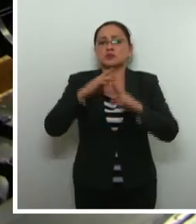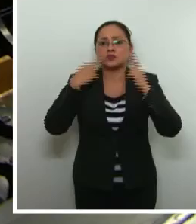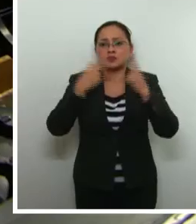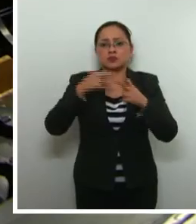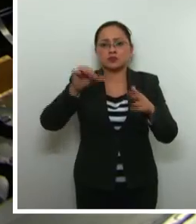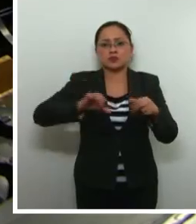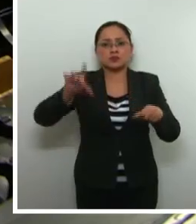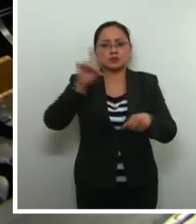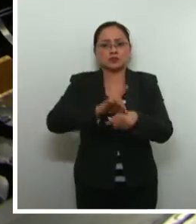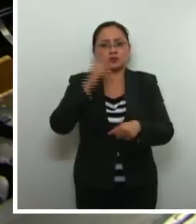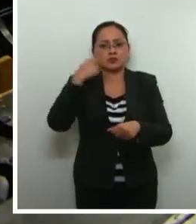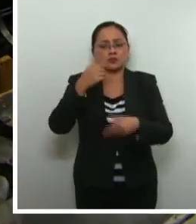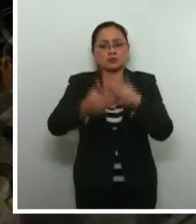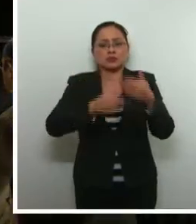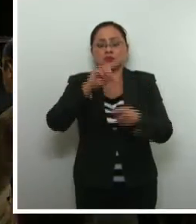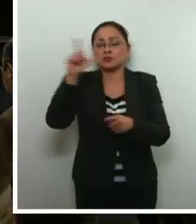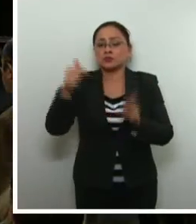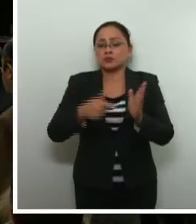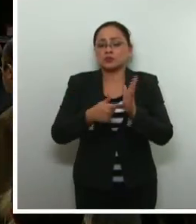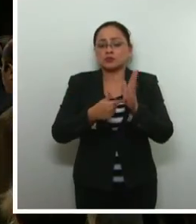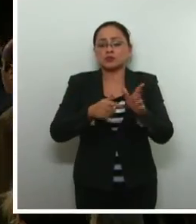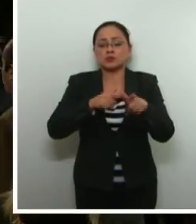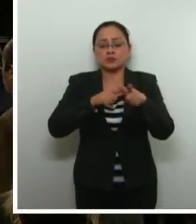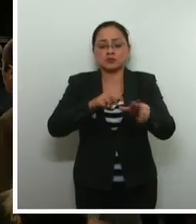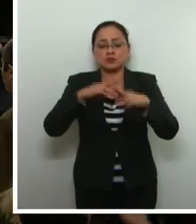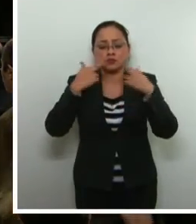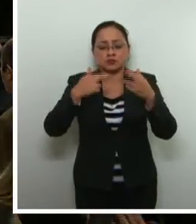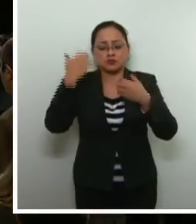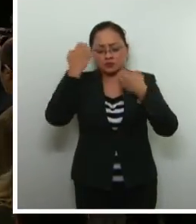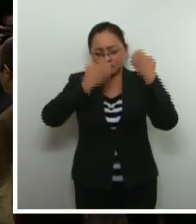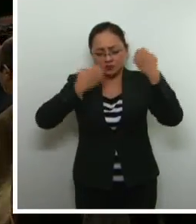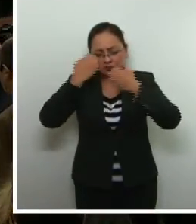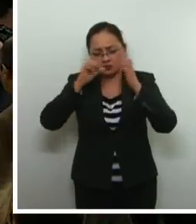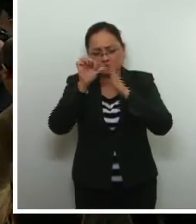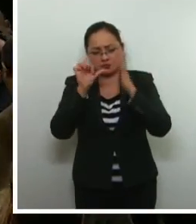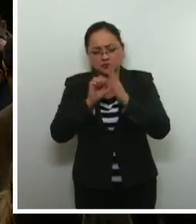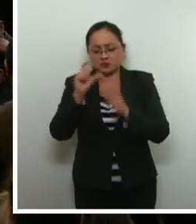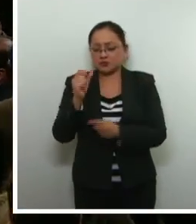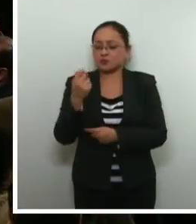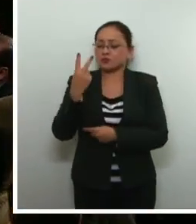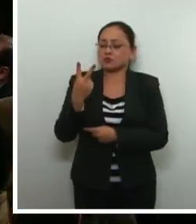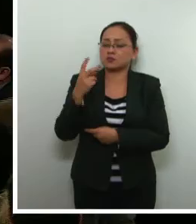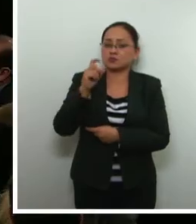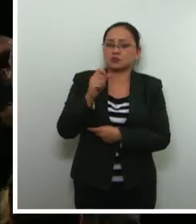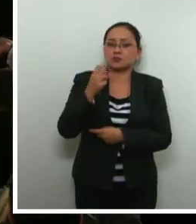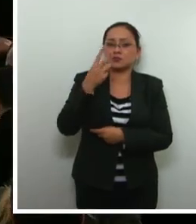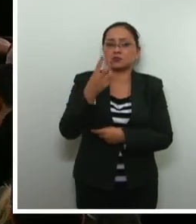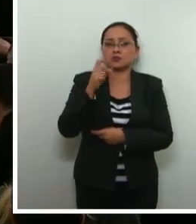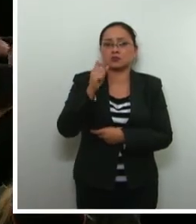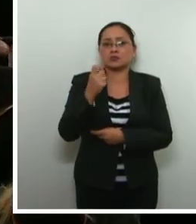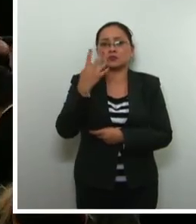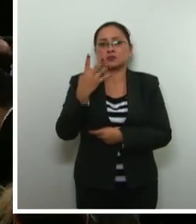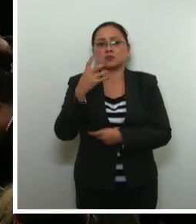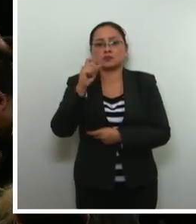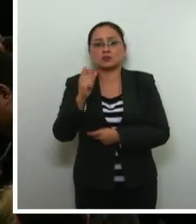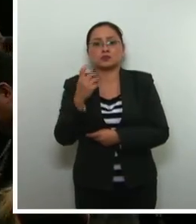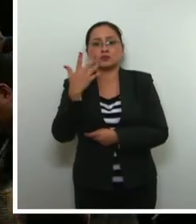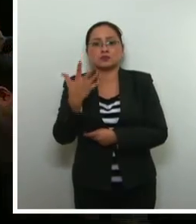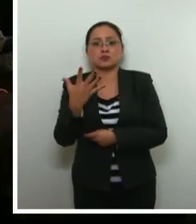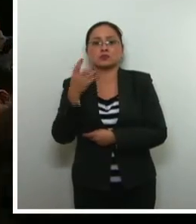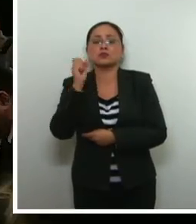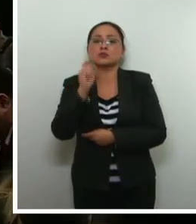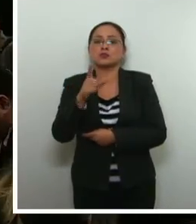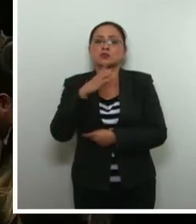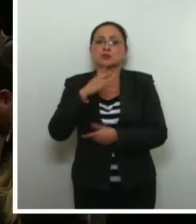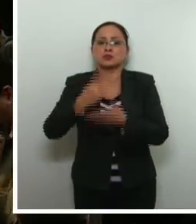día, para posteriormente continuar con la revisión de los artículos 22, 23, 24 y 25